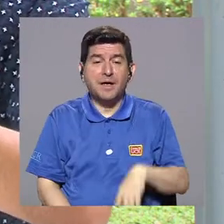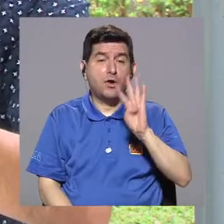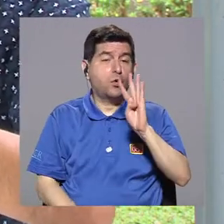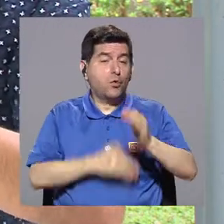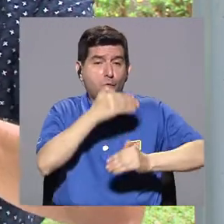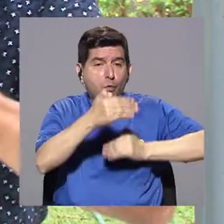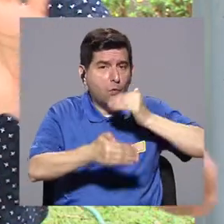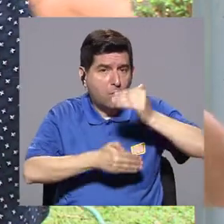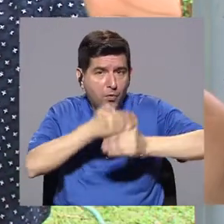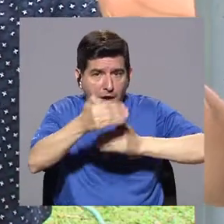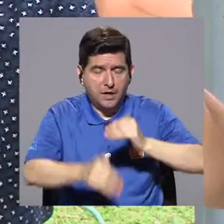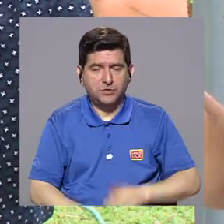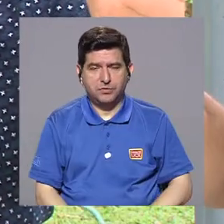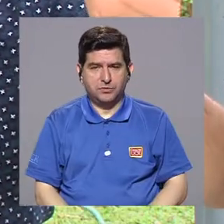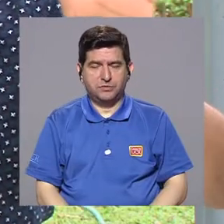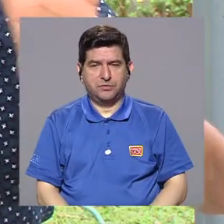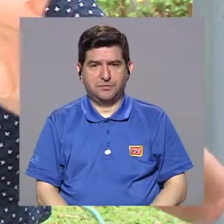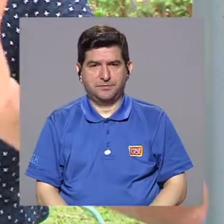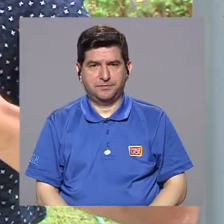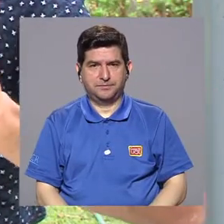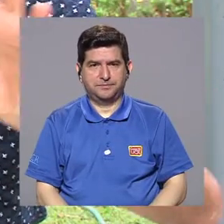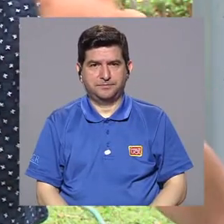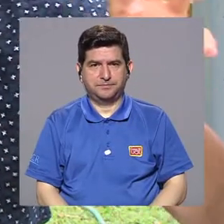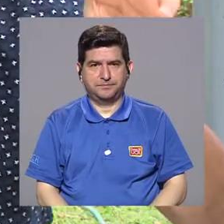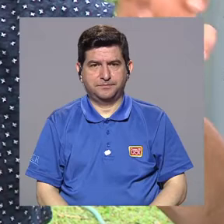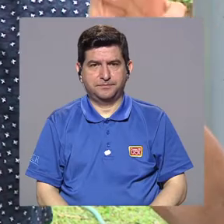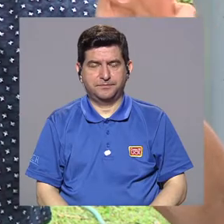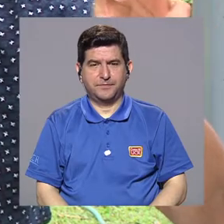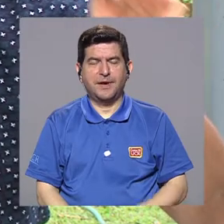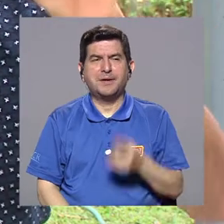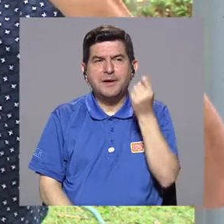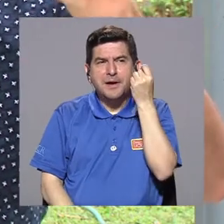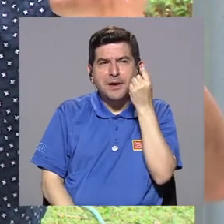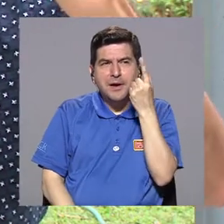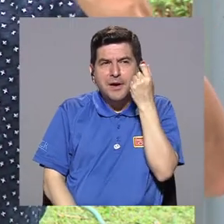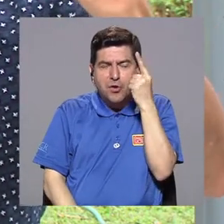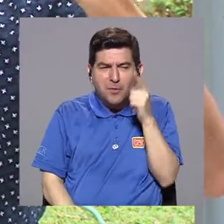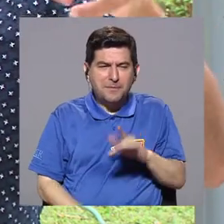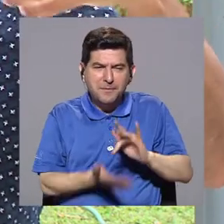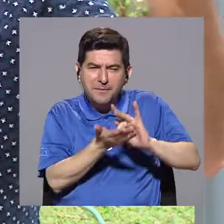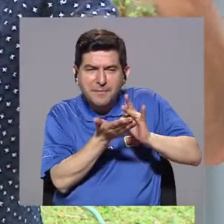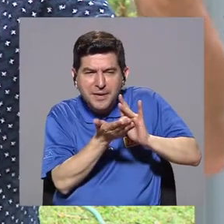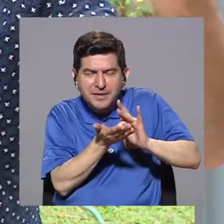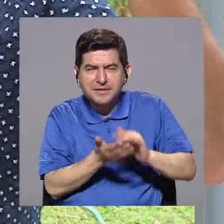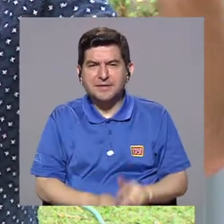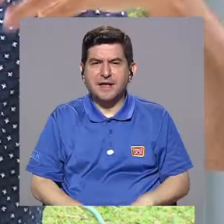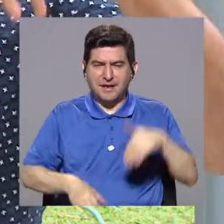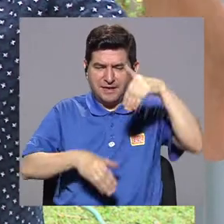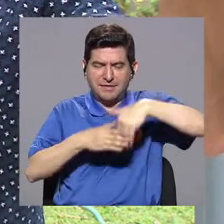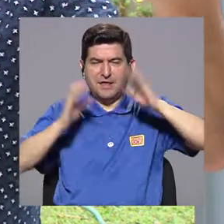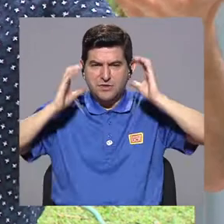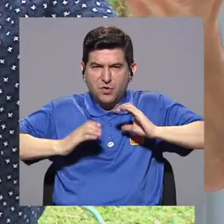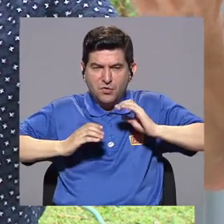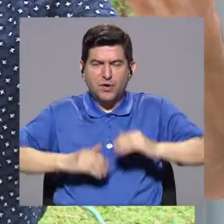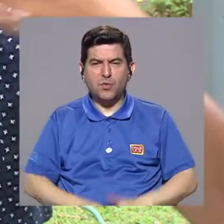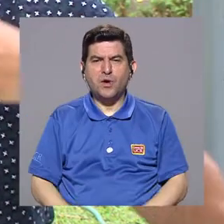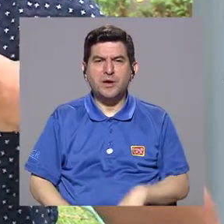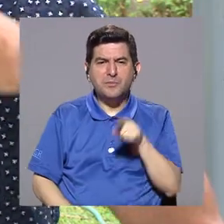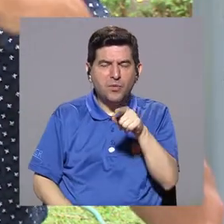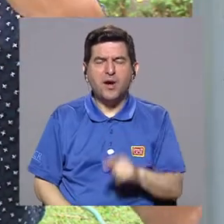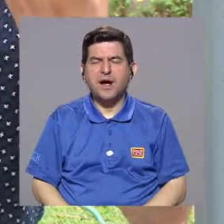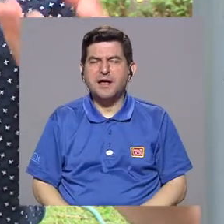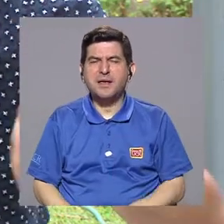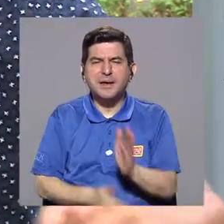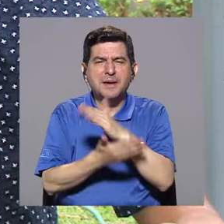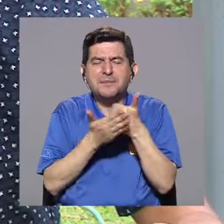tener por lo menos 4 procesos. Unos para vamos a ver, entender cómo ese medicamento se va a mover en el cuerpo, o sea,